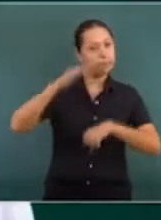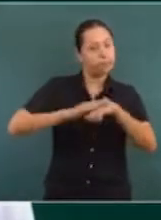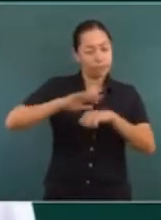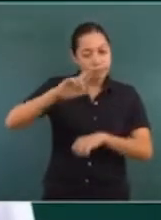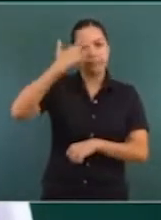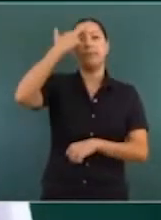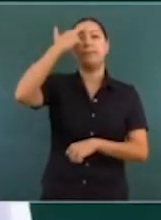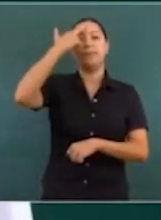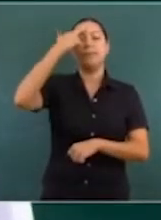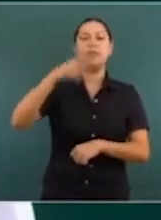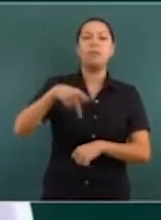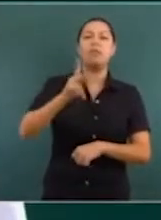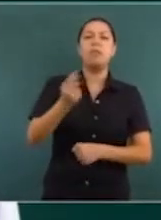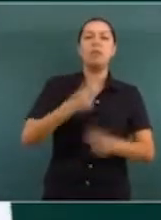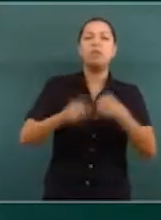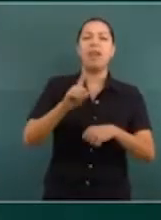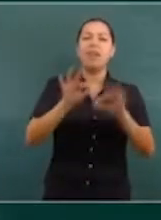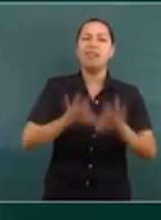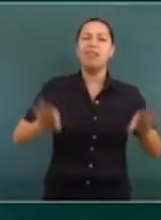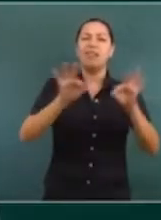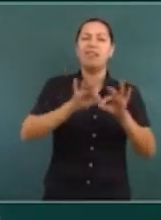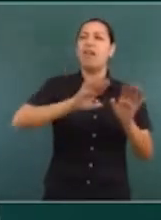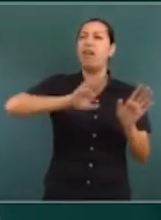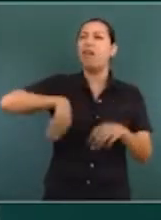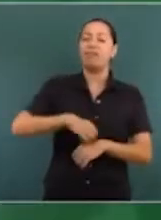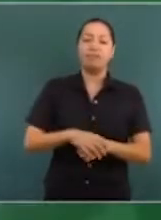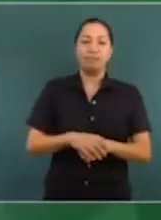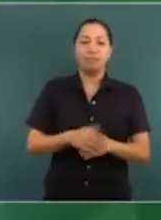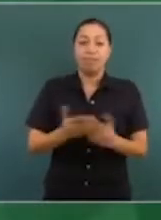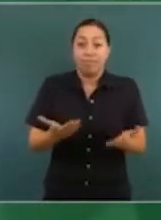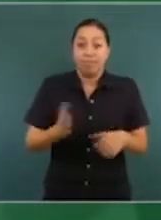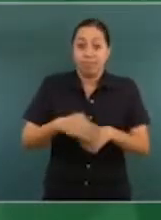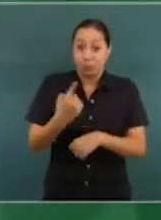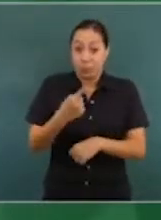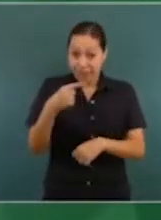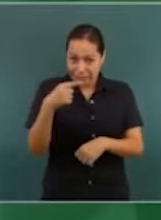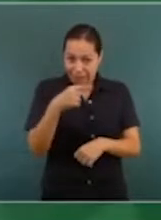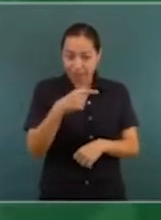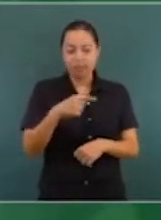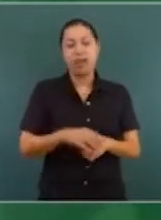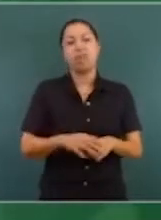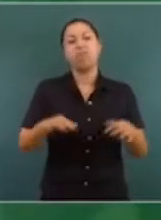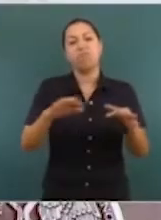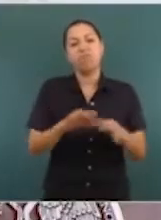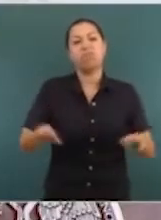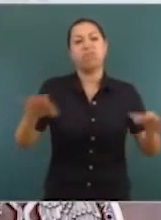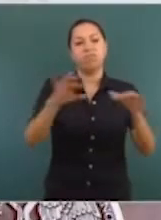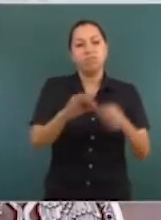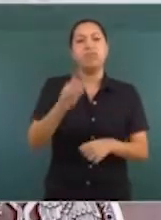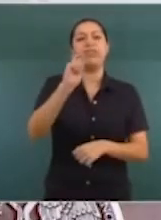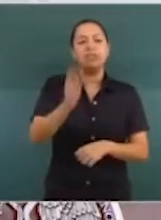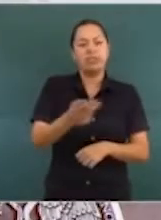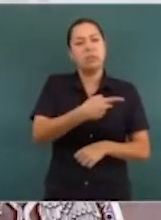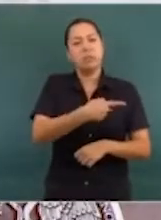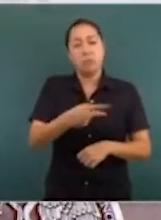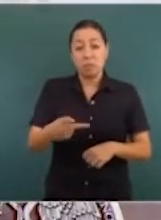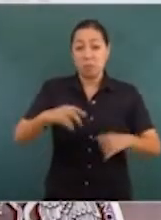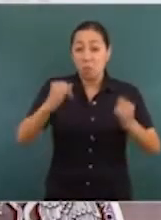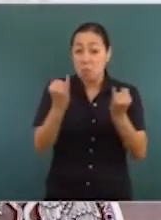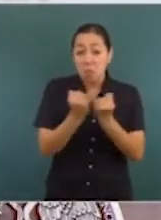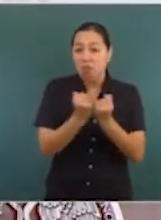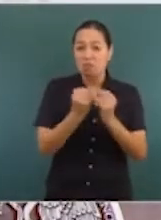No se les dio mucha importancia porque habló de la pobreza, habló de la